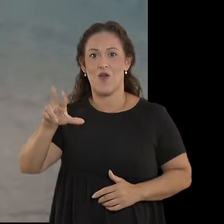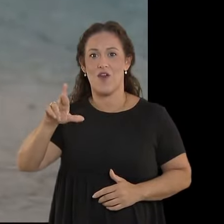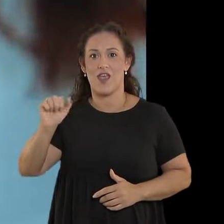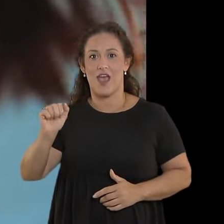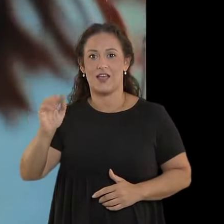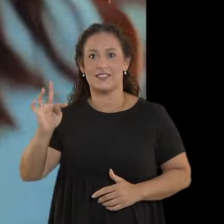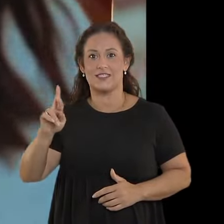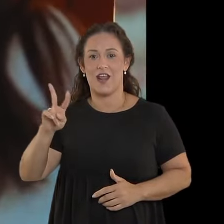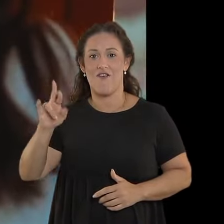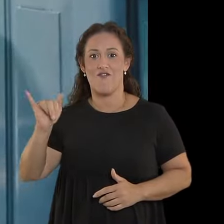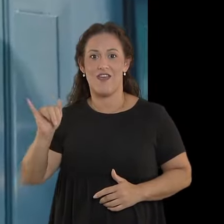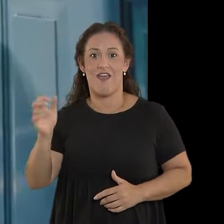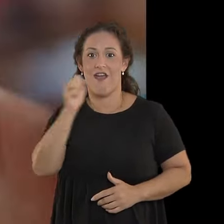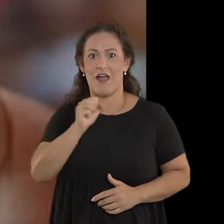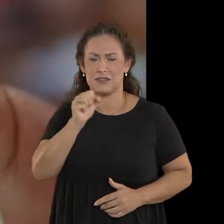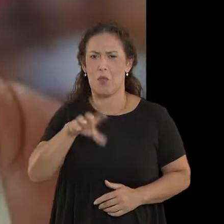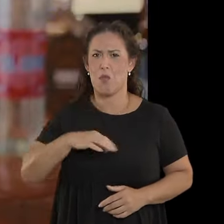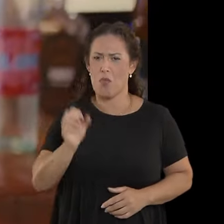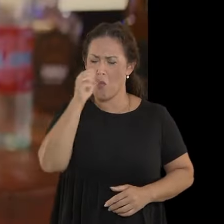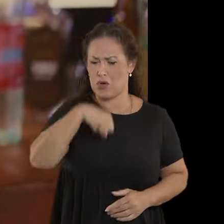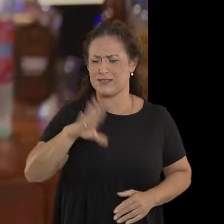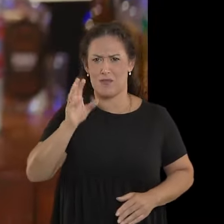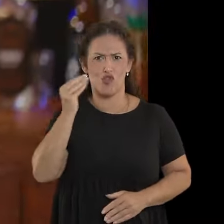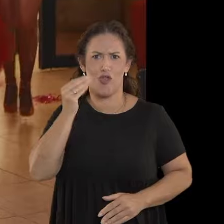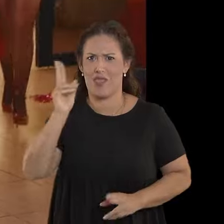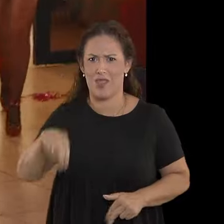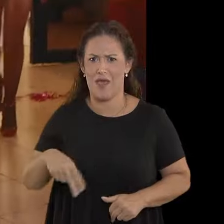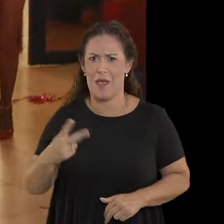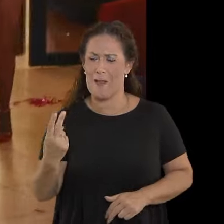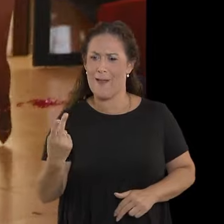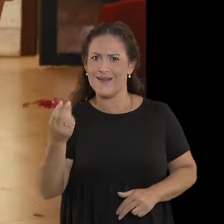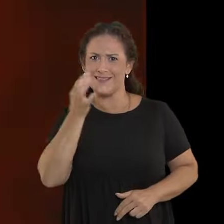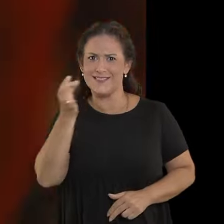pero nunca unas tontas. Este dúo no solo tiene por delante mucho que